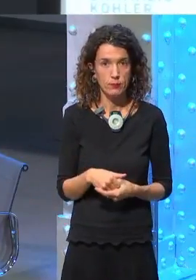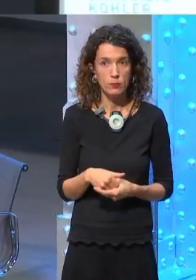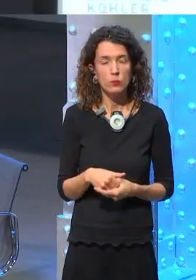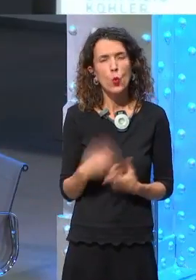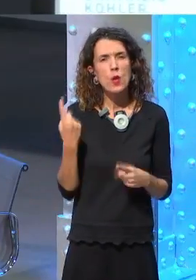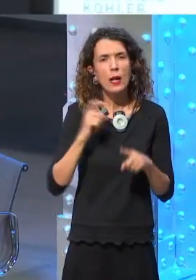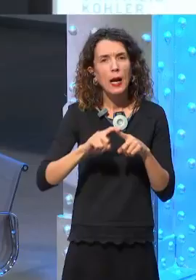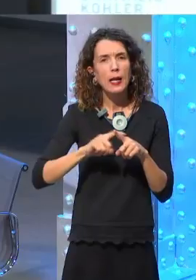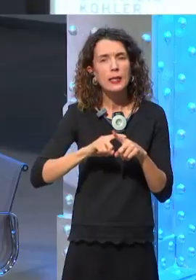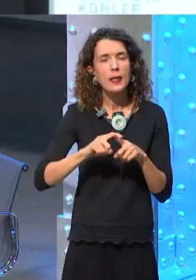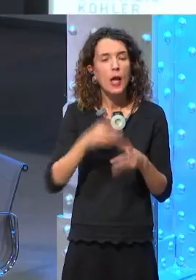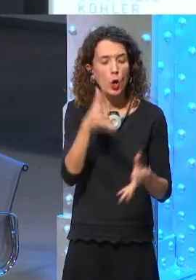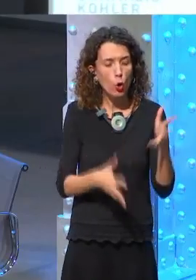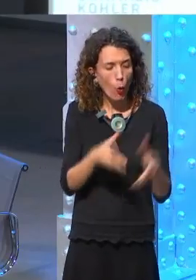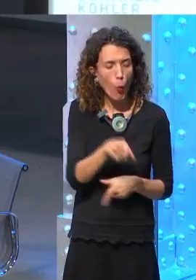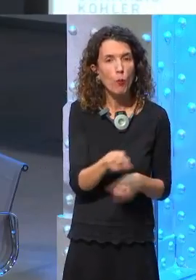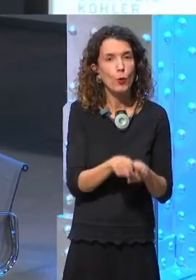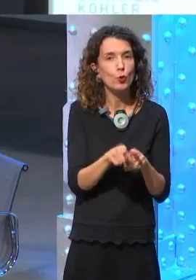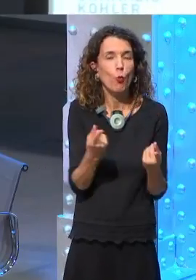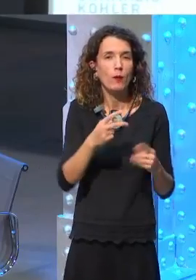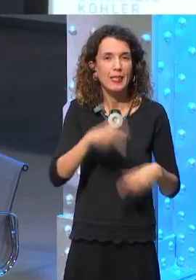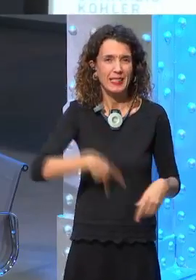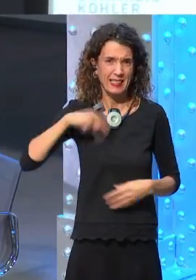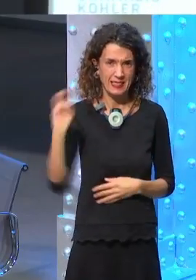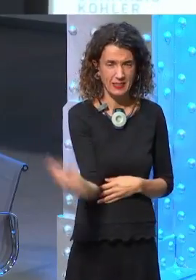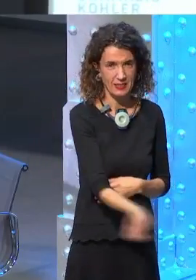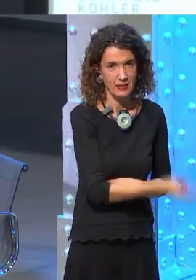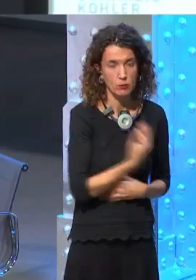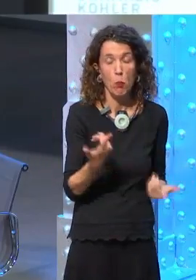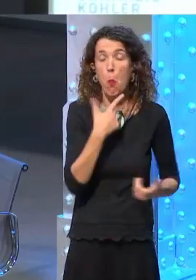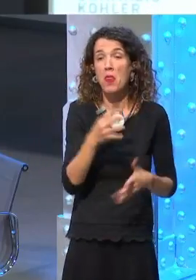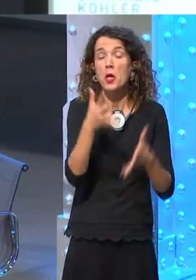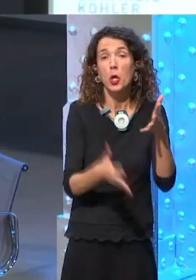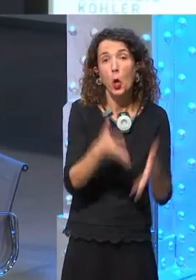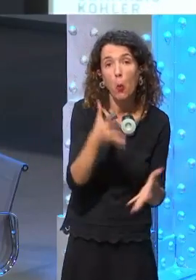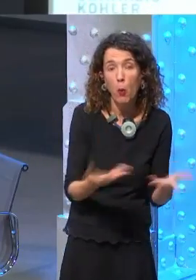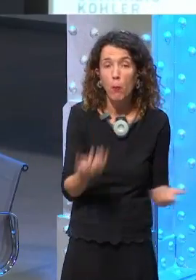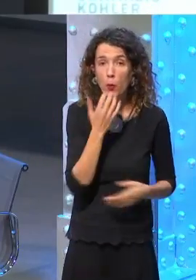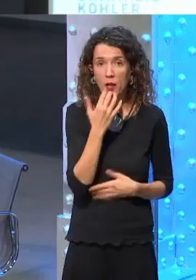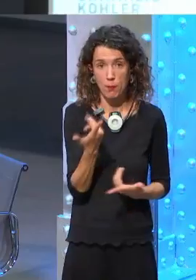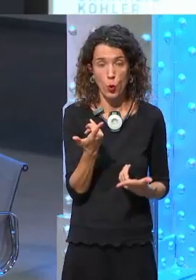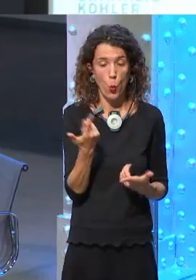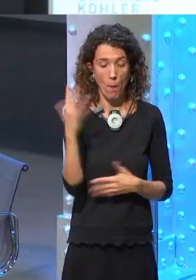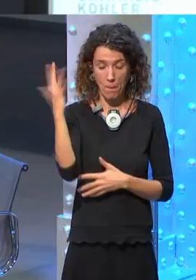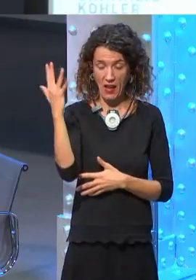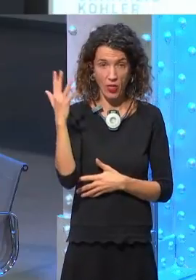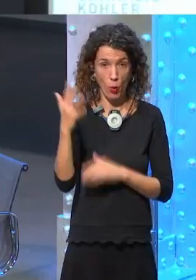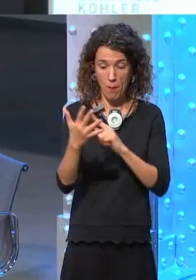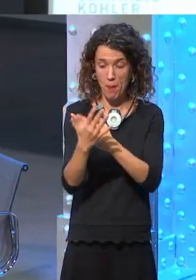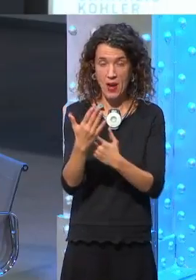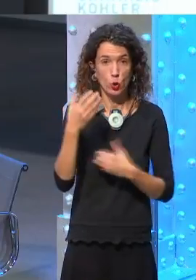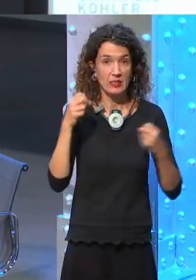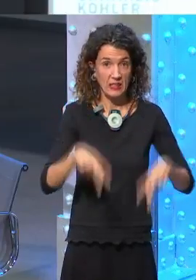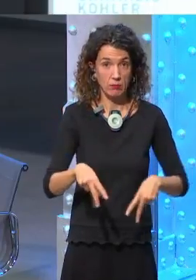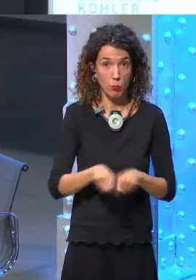Y una característica de los robots es que son muy genéricos. Puedes tener un robot que es un brazo sin mano, que se